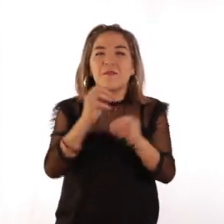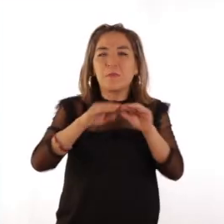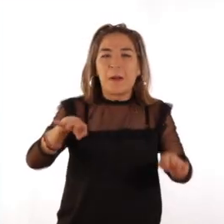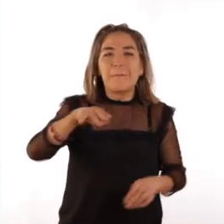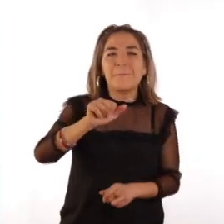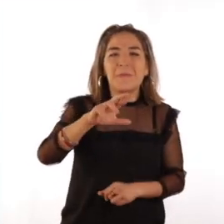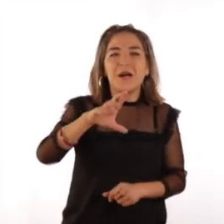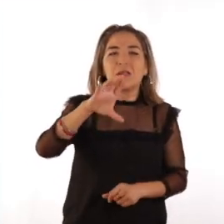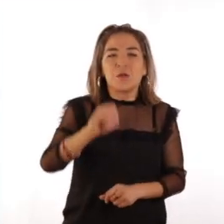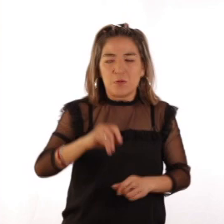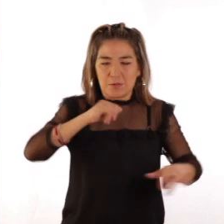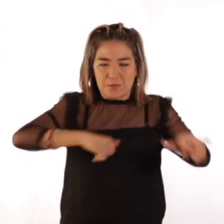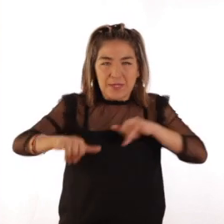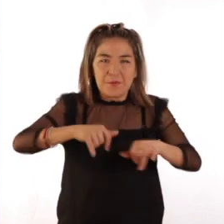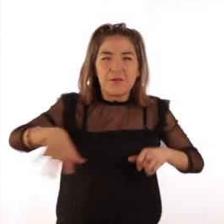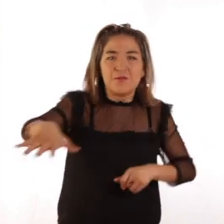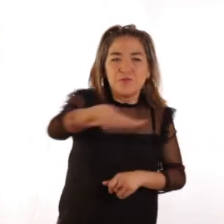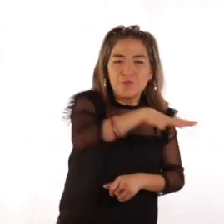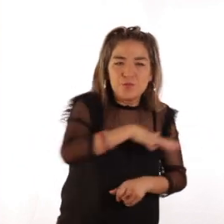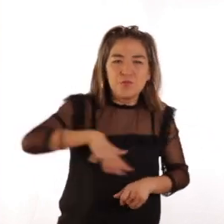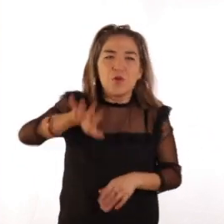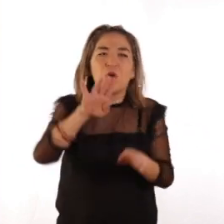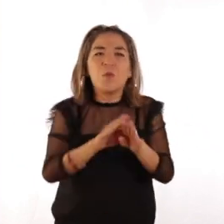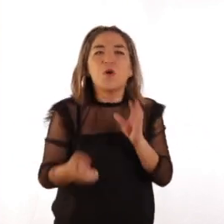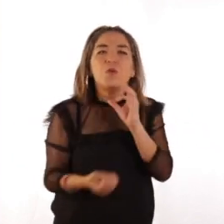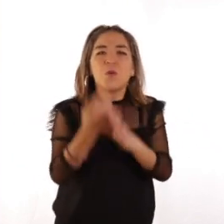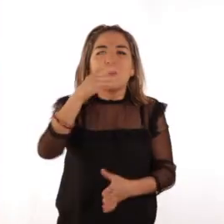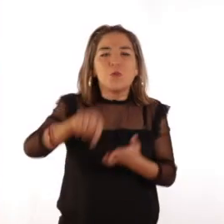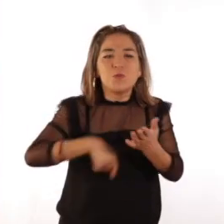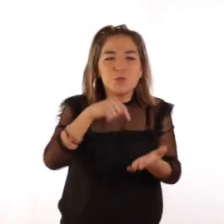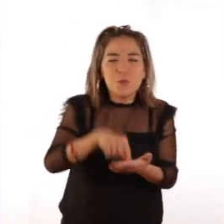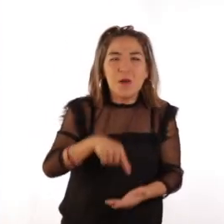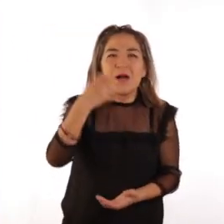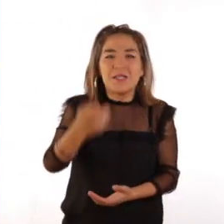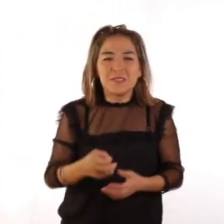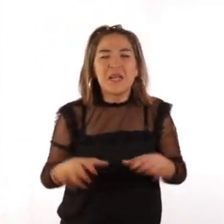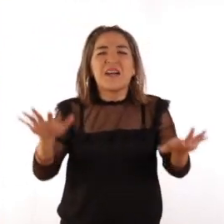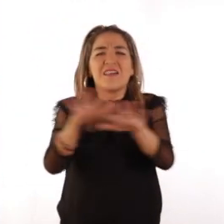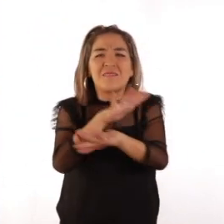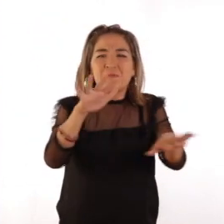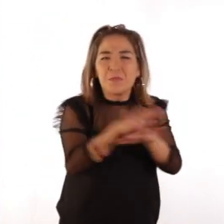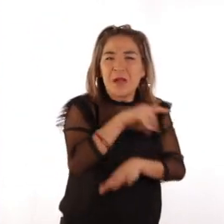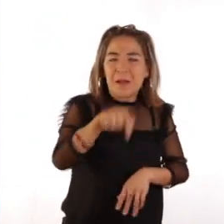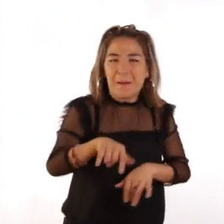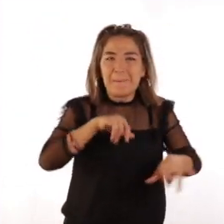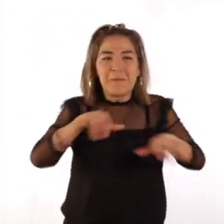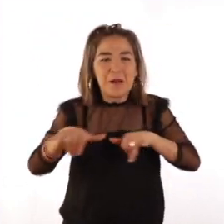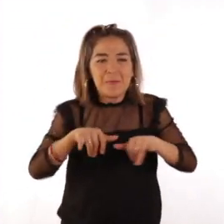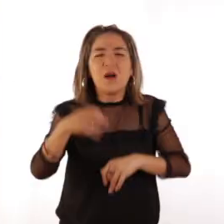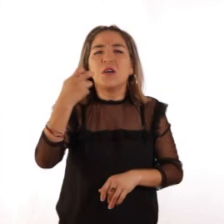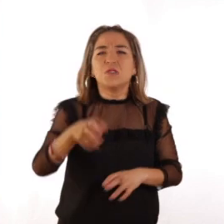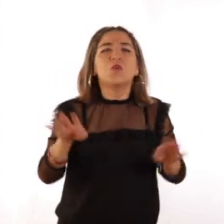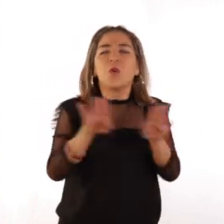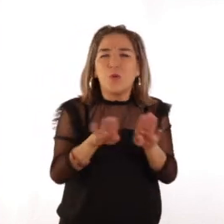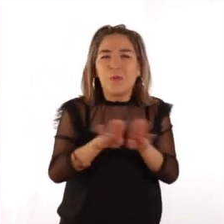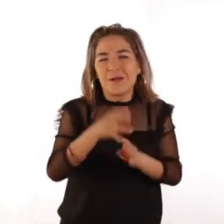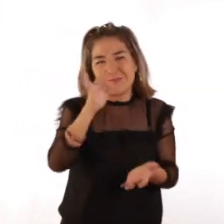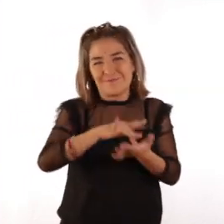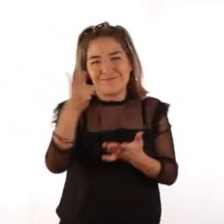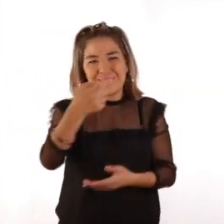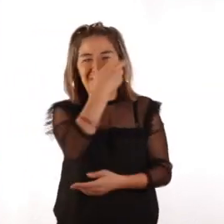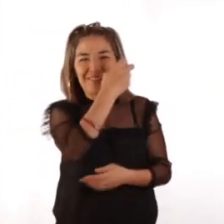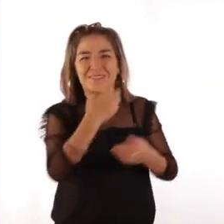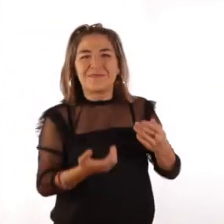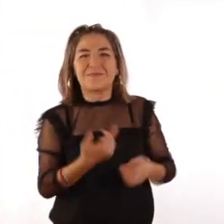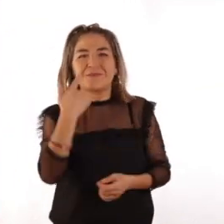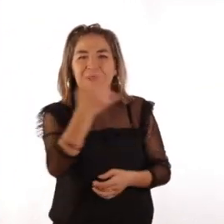actualizar el marco geoestadístico para describir las nuevas localidades y todos los cambios en los mapas. Esto se hace